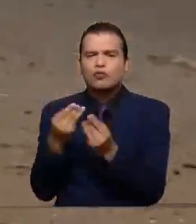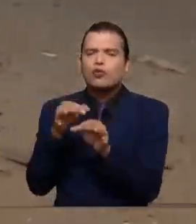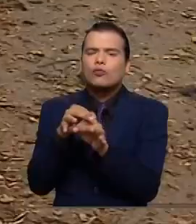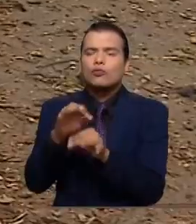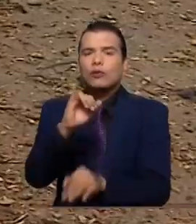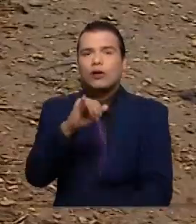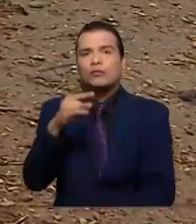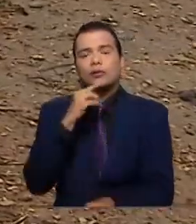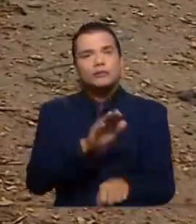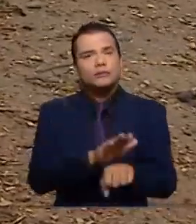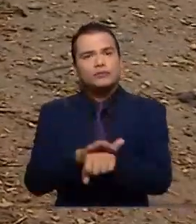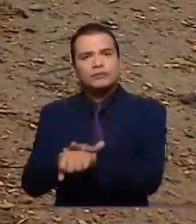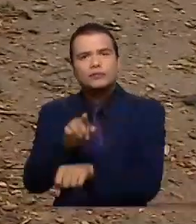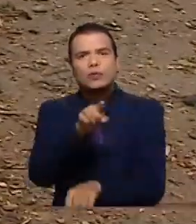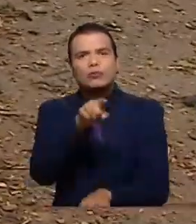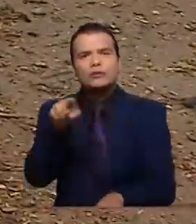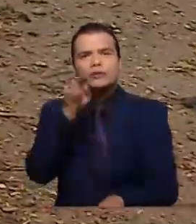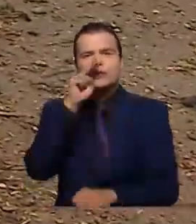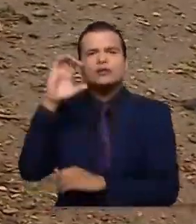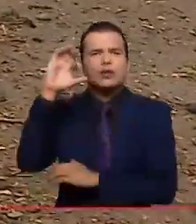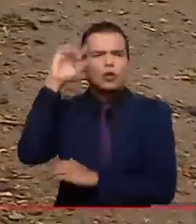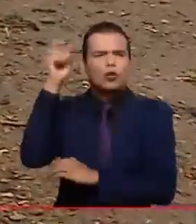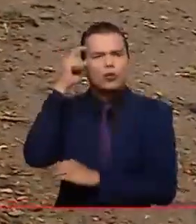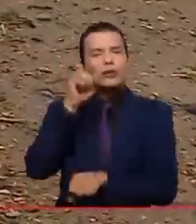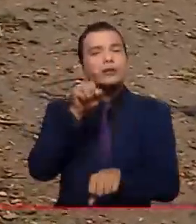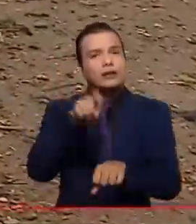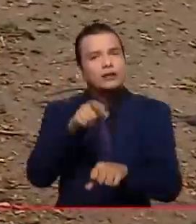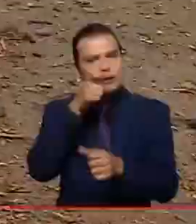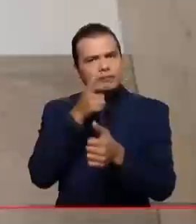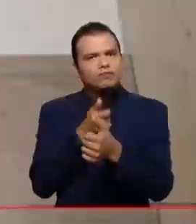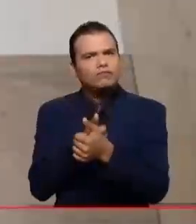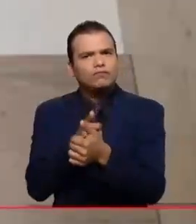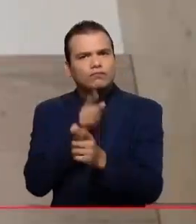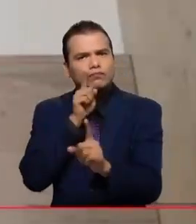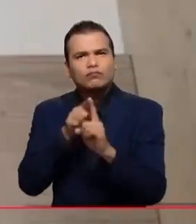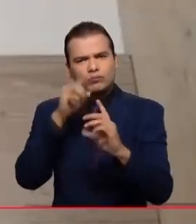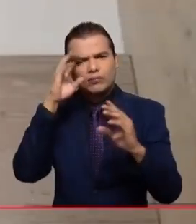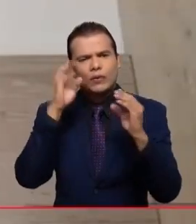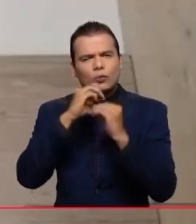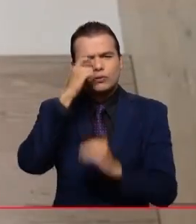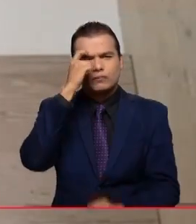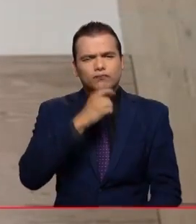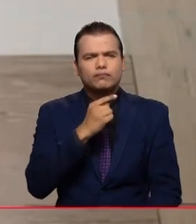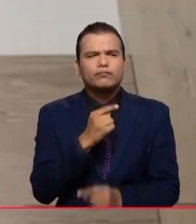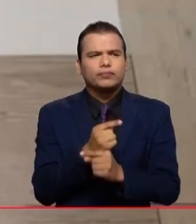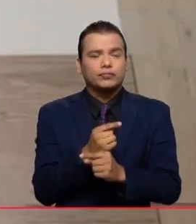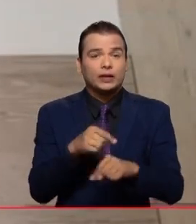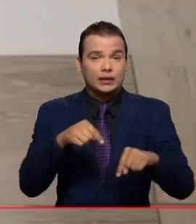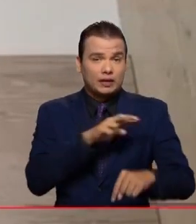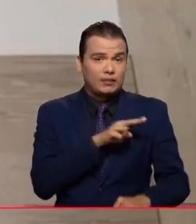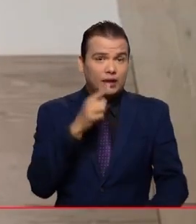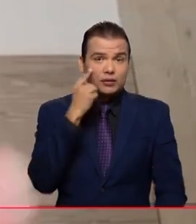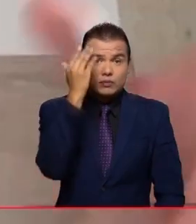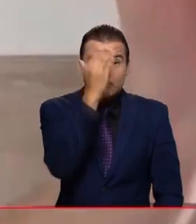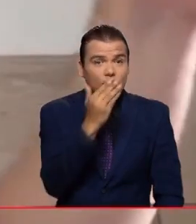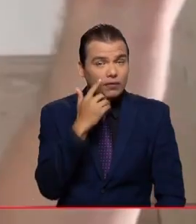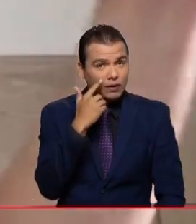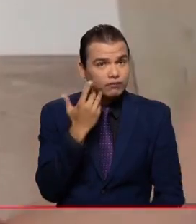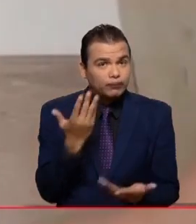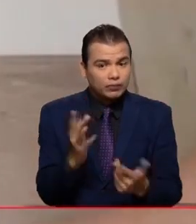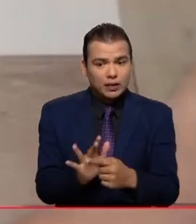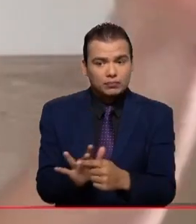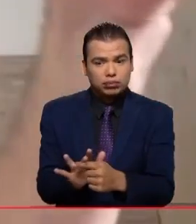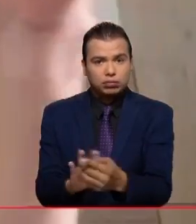nacional garantizar que ninguna de las partes incumpla el acuerdo. Que podamos ser un laboratorio de consolidación de esa paz, de esa violencia que viene